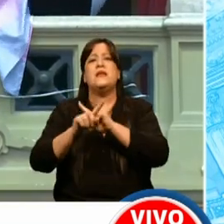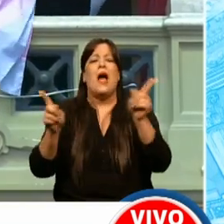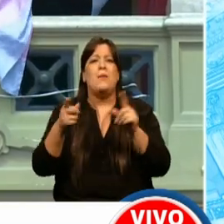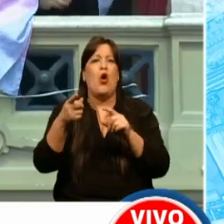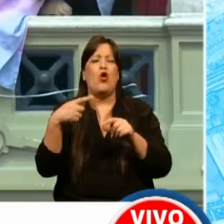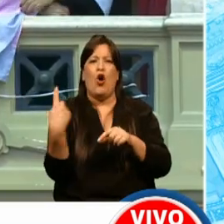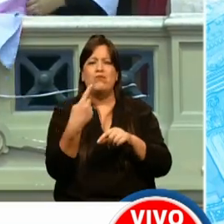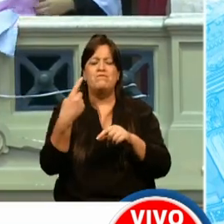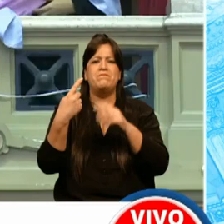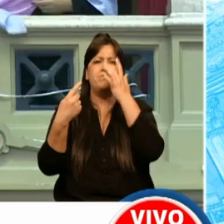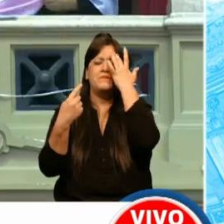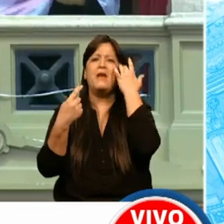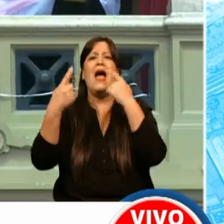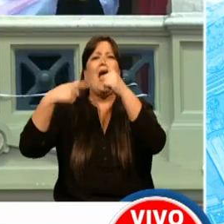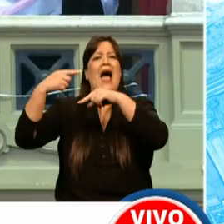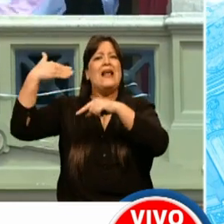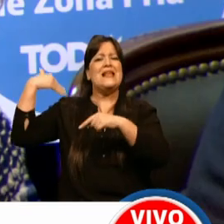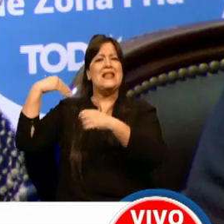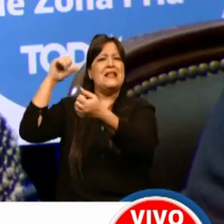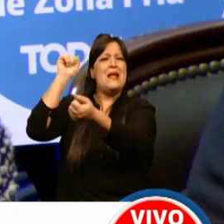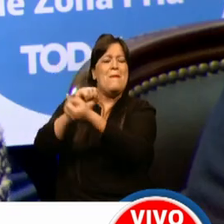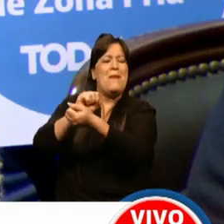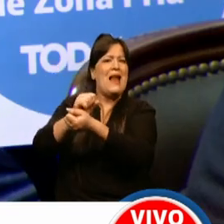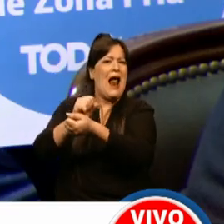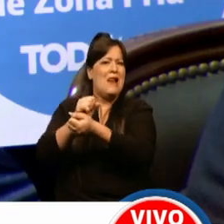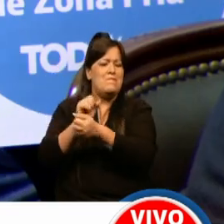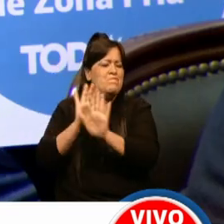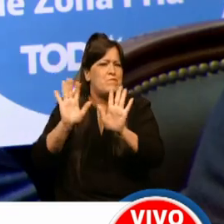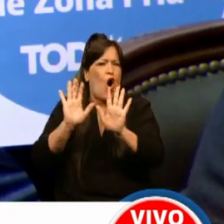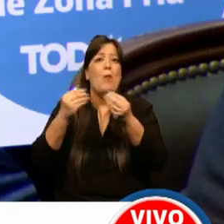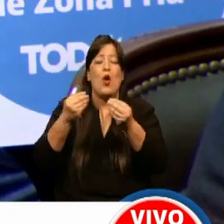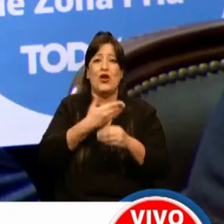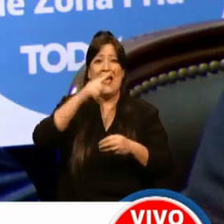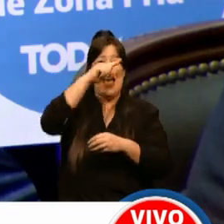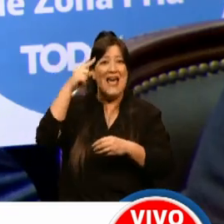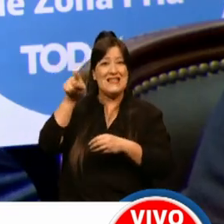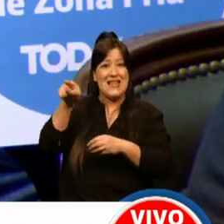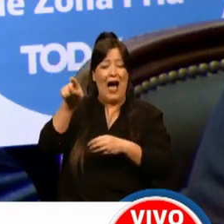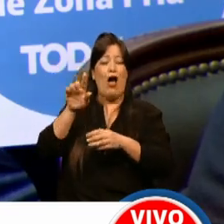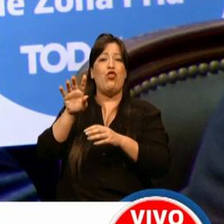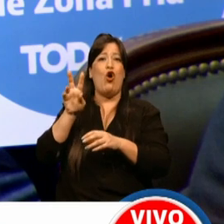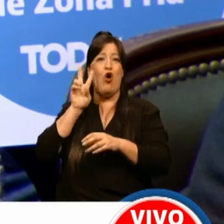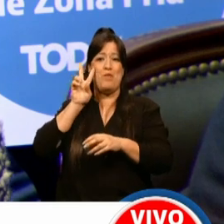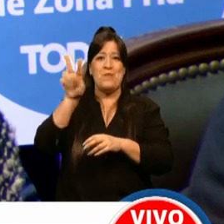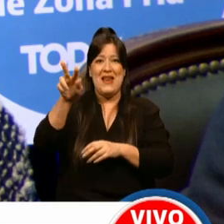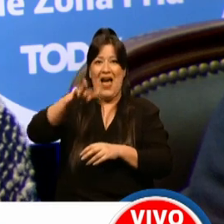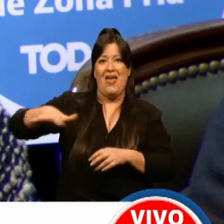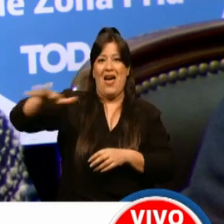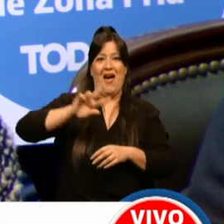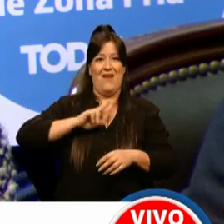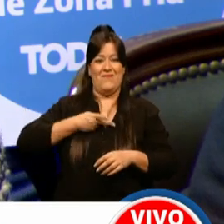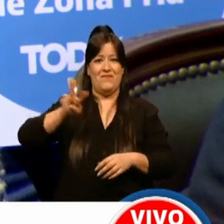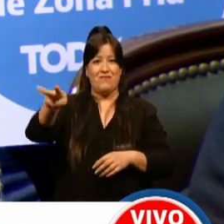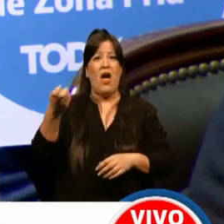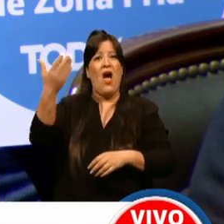tener en cuenta los antecedentes penales porque la mirada del estado hacia la población trans fue